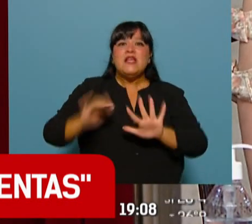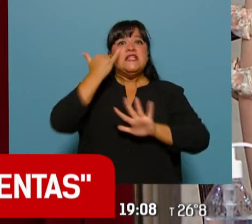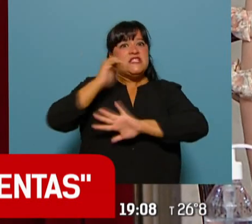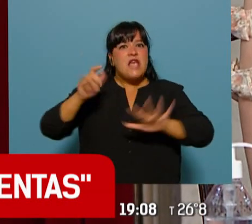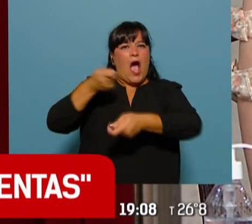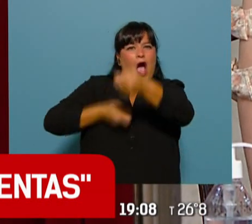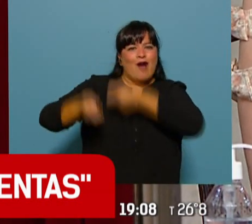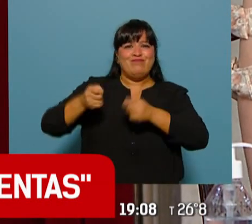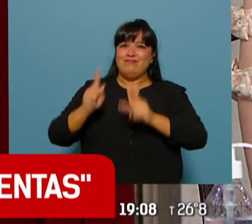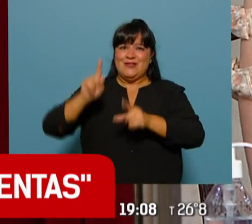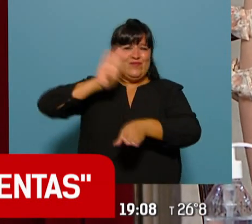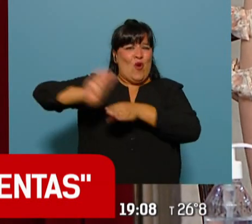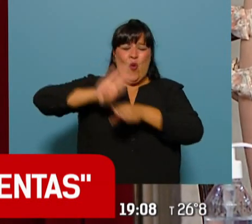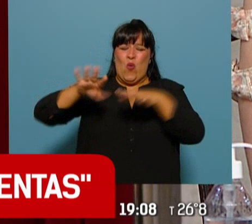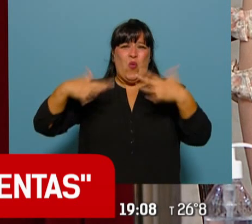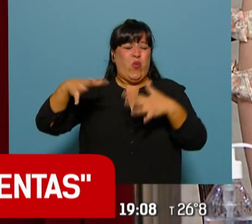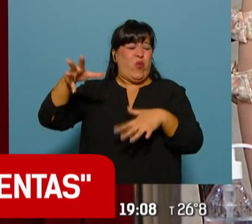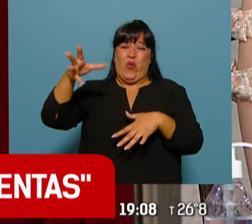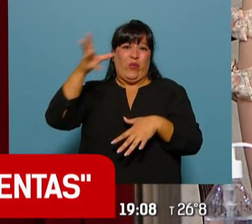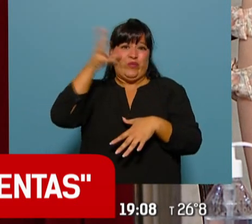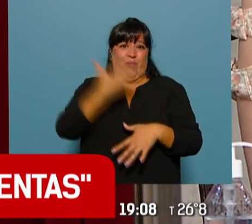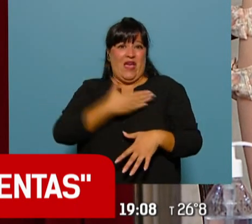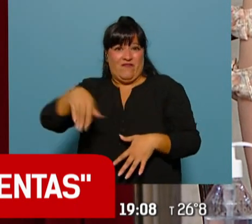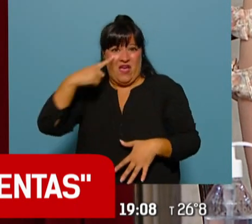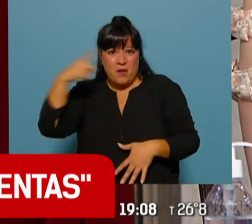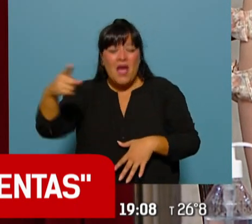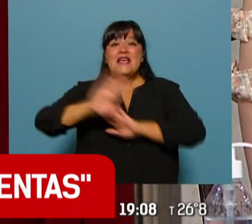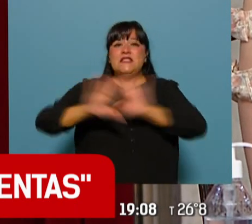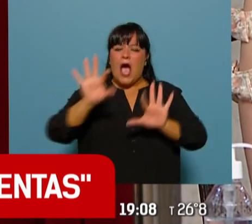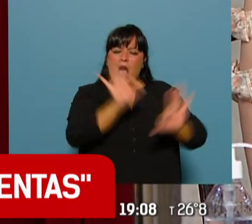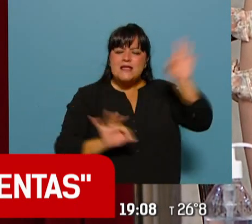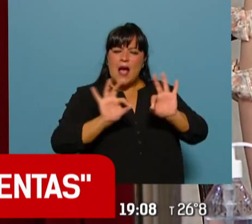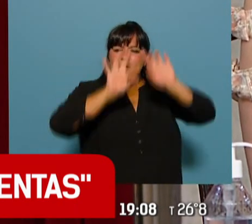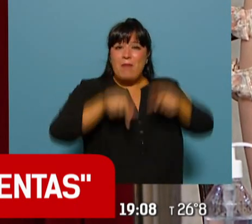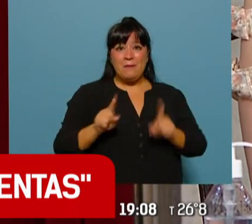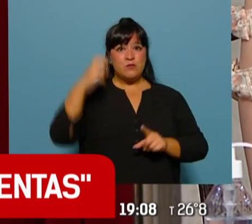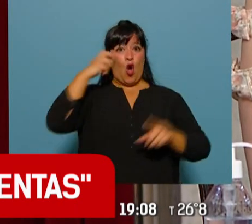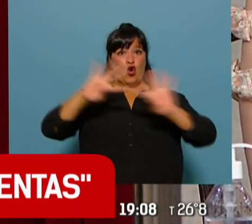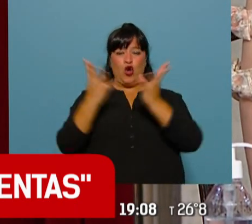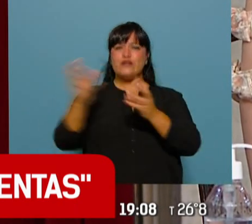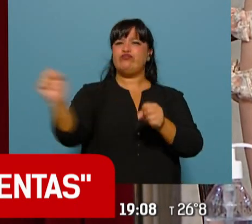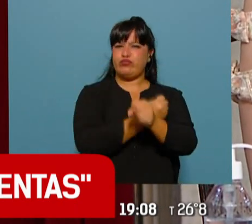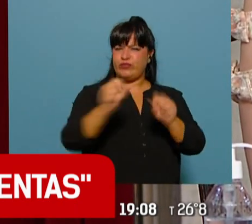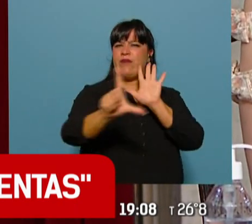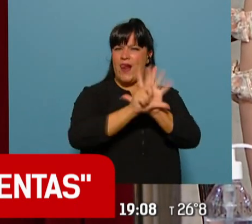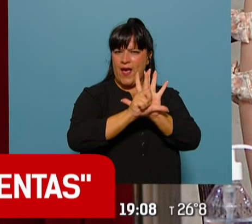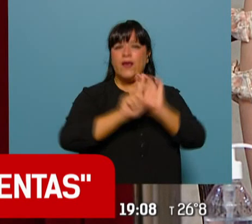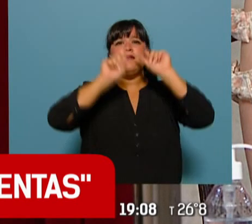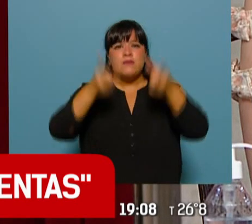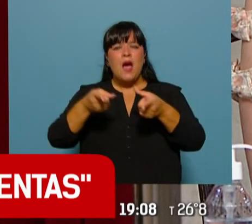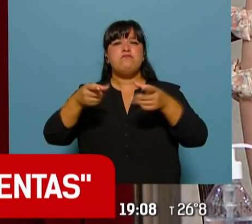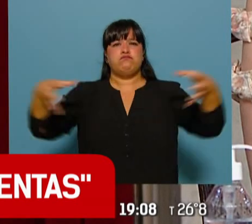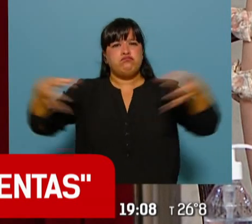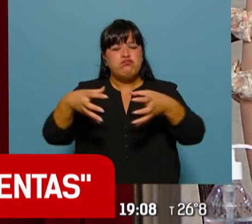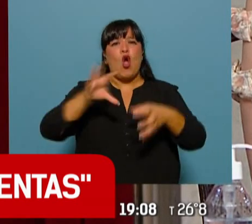de la tóxica deuda externa privada. La estrategia fue aprobada por este Congreso de la Nación, acompañada por el conjunto